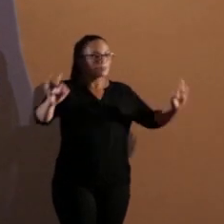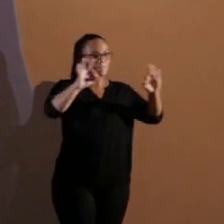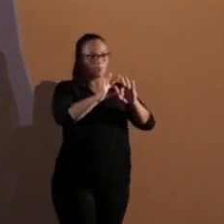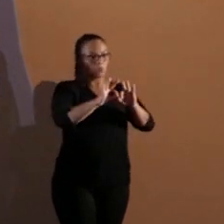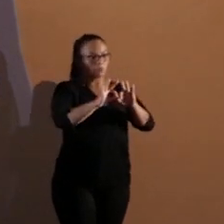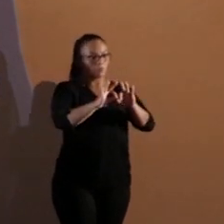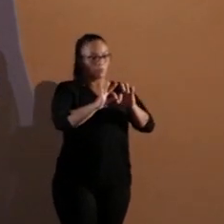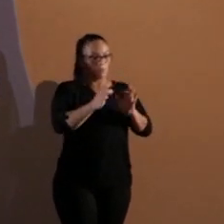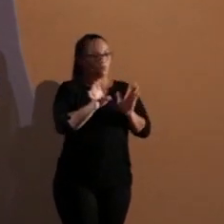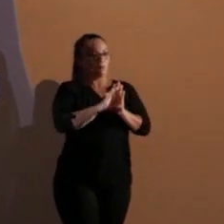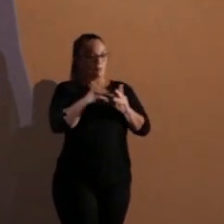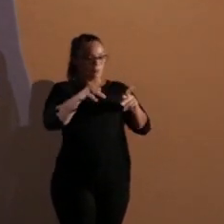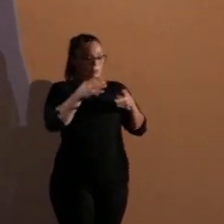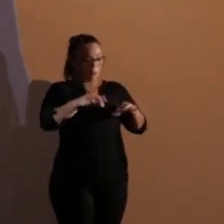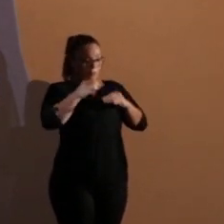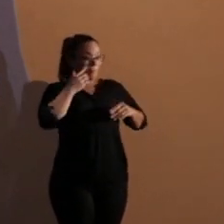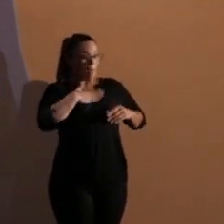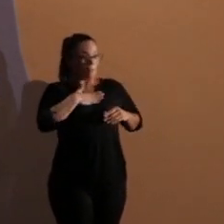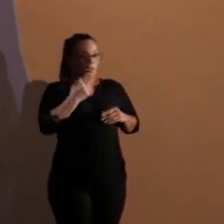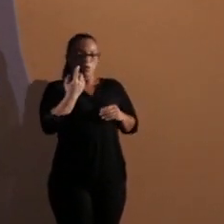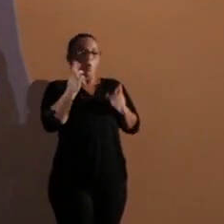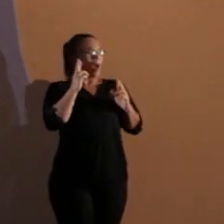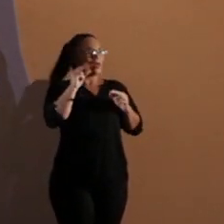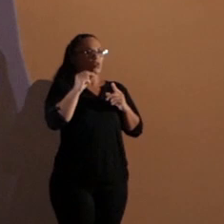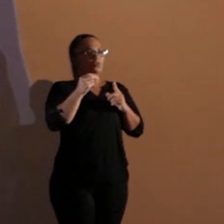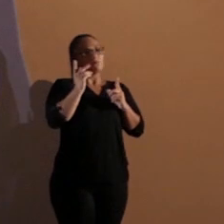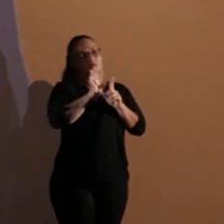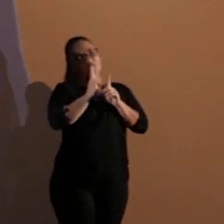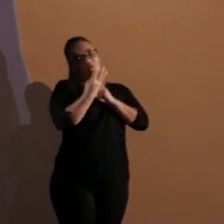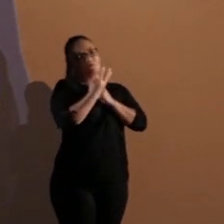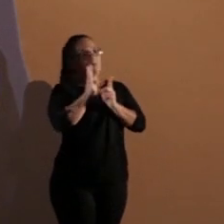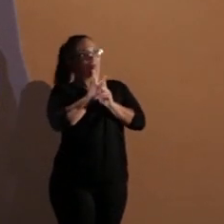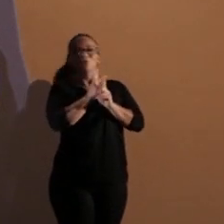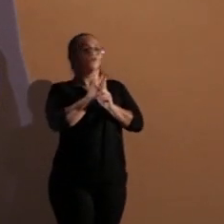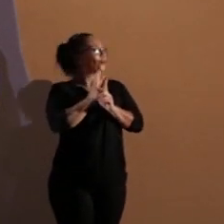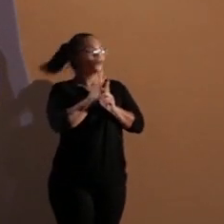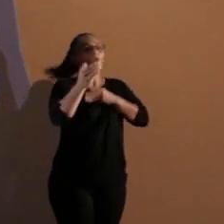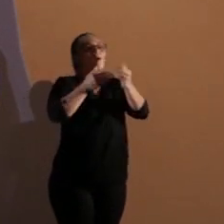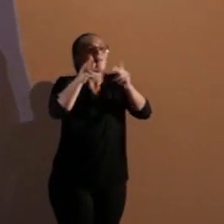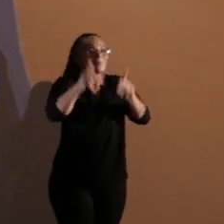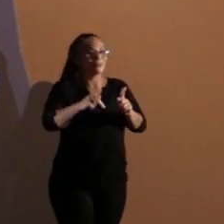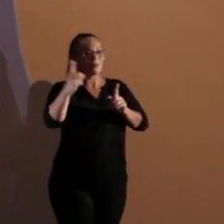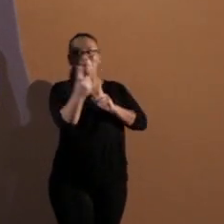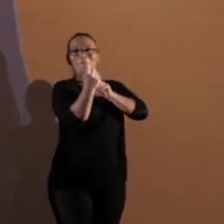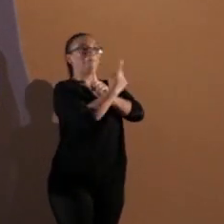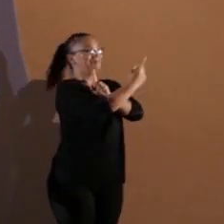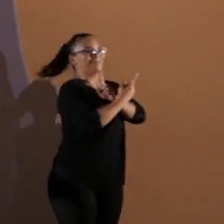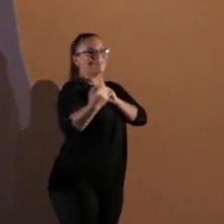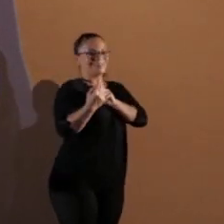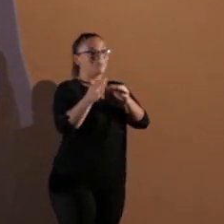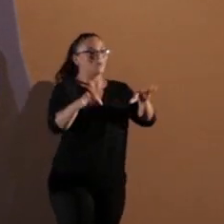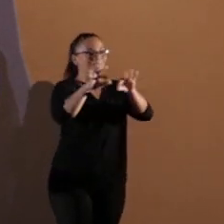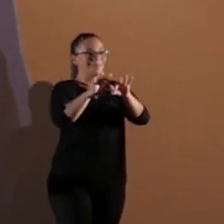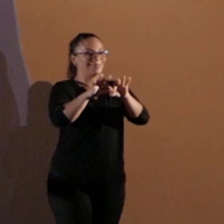las cercanas sino que sean todas todas todas las personas que se cruzan en su trayectoria de vida para que cuando lleguen